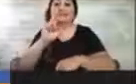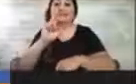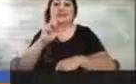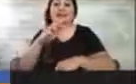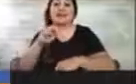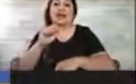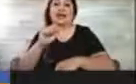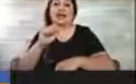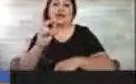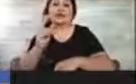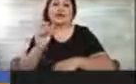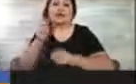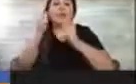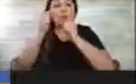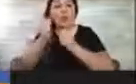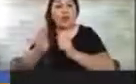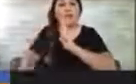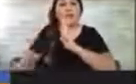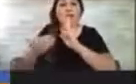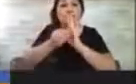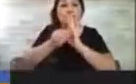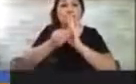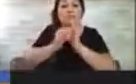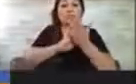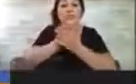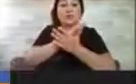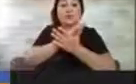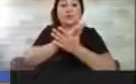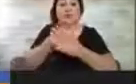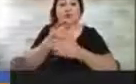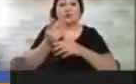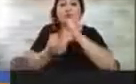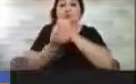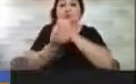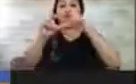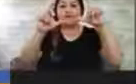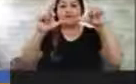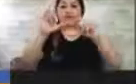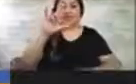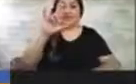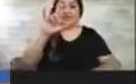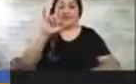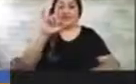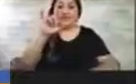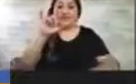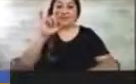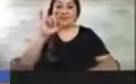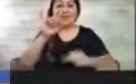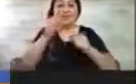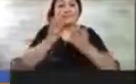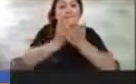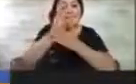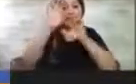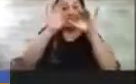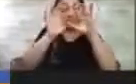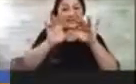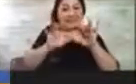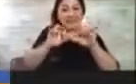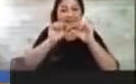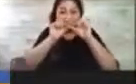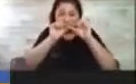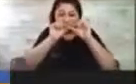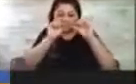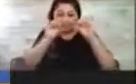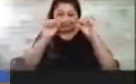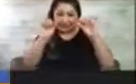En Instagram, está a la hora de subir la foto, cuando le pones el filtro, empiezas a escribir el post. Abajo, pequeñito, sale muy pequeñito,